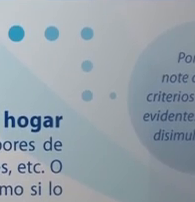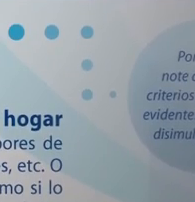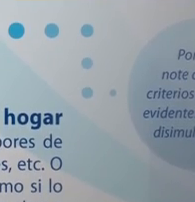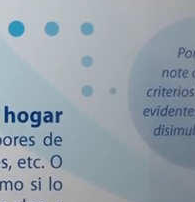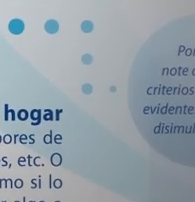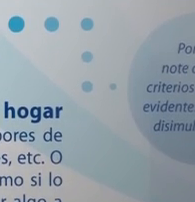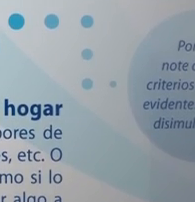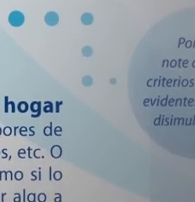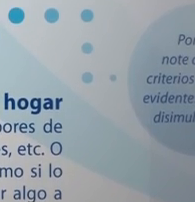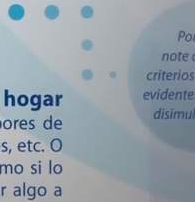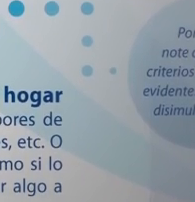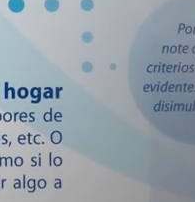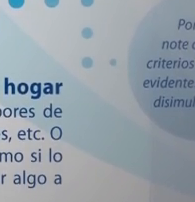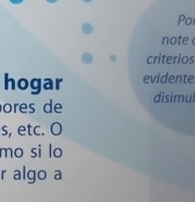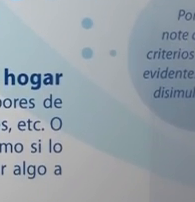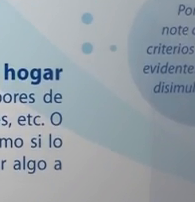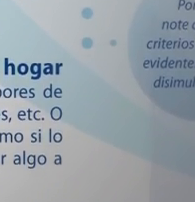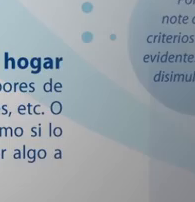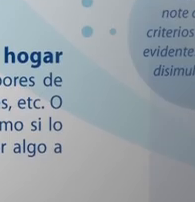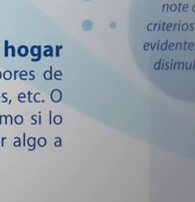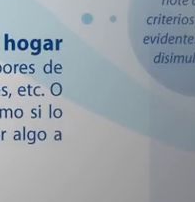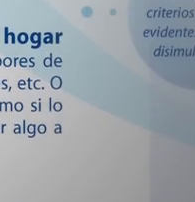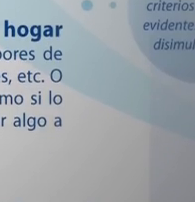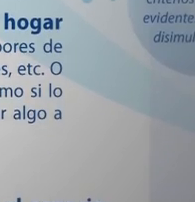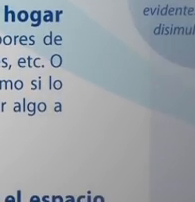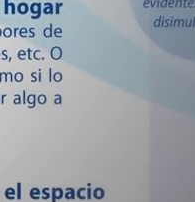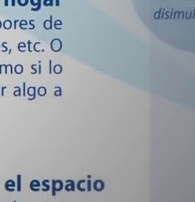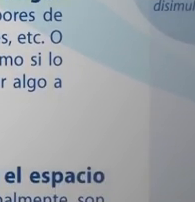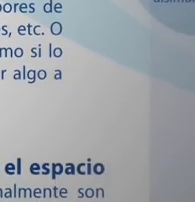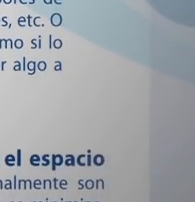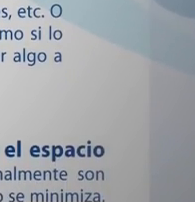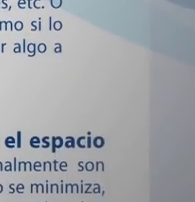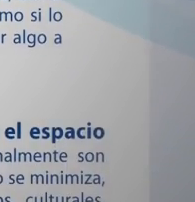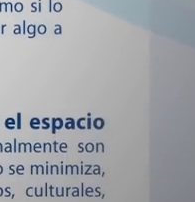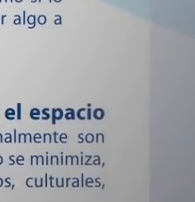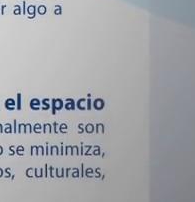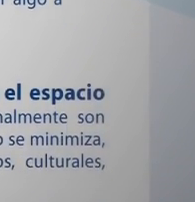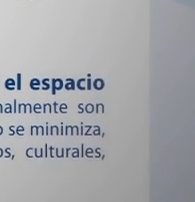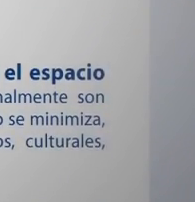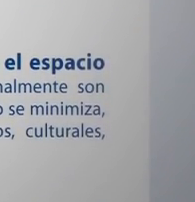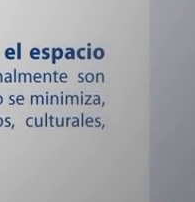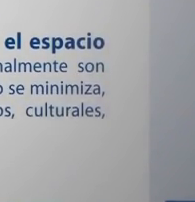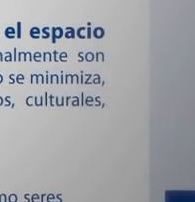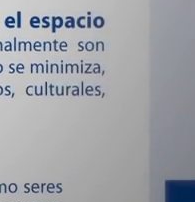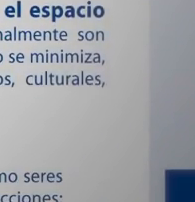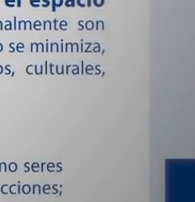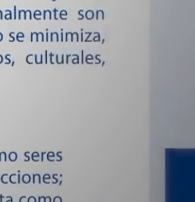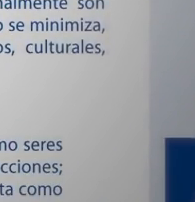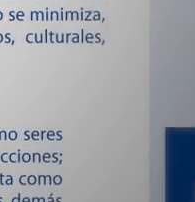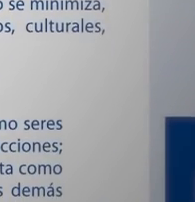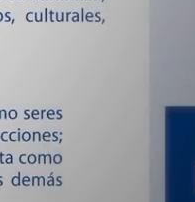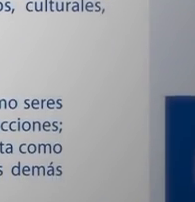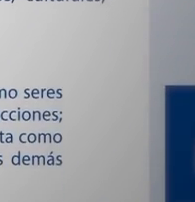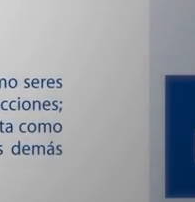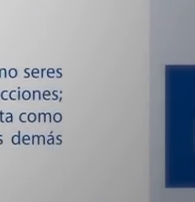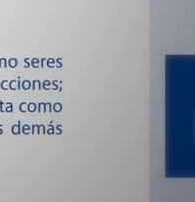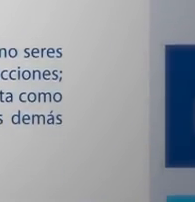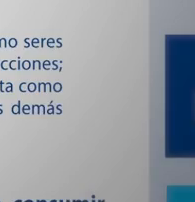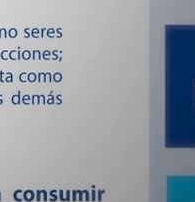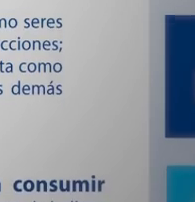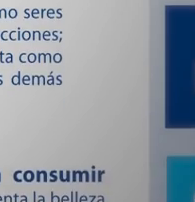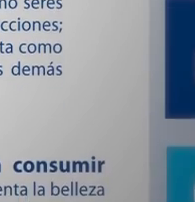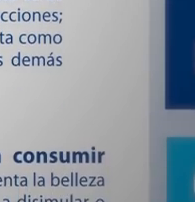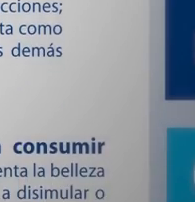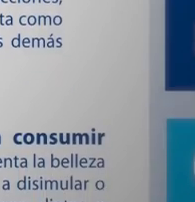cohete y también para el día internacional de la mujer que posteriormente se corrigió verdad tuvo la fortaleza en ese sentido de